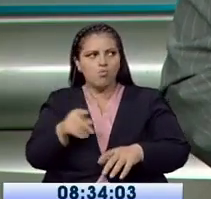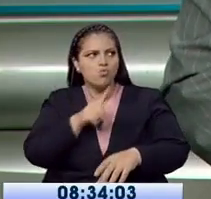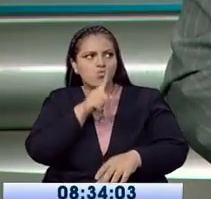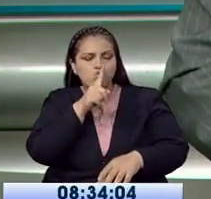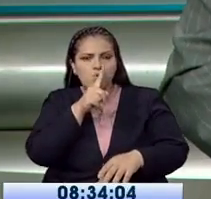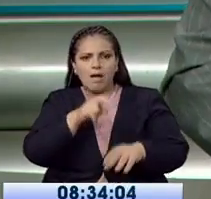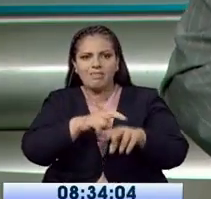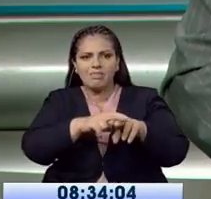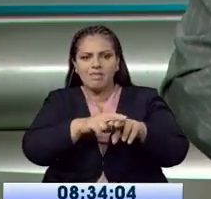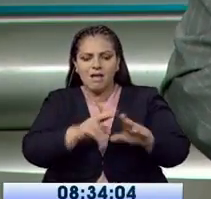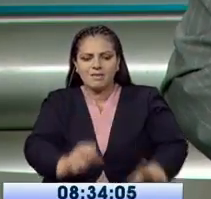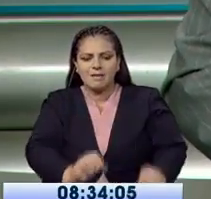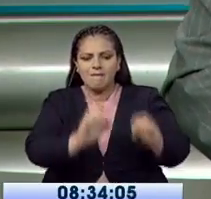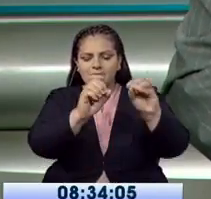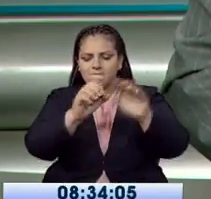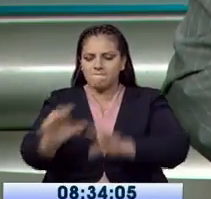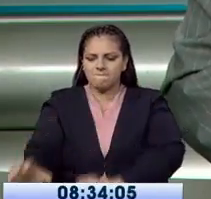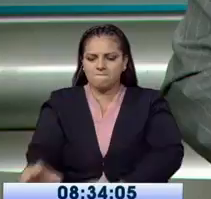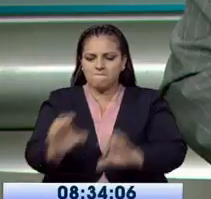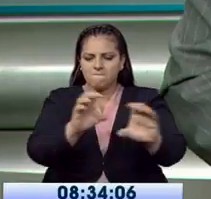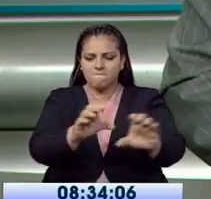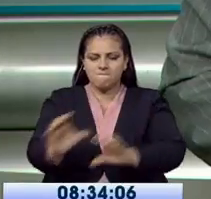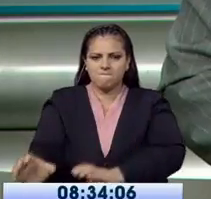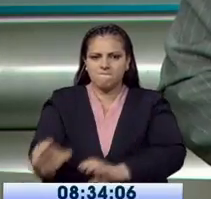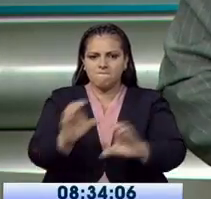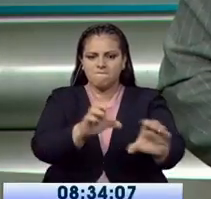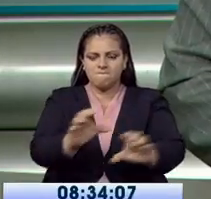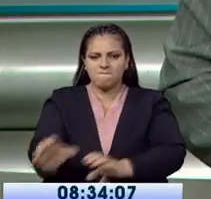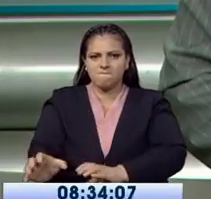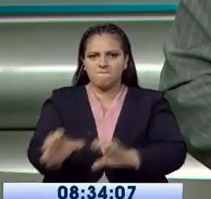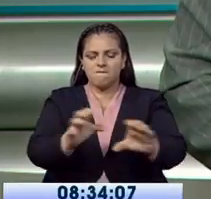decir, ella tenía los paquetes de droga.